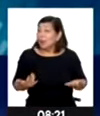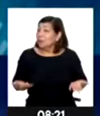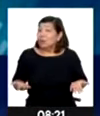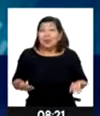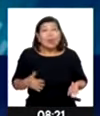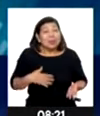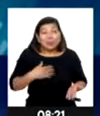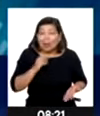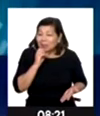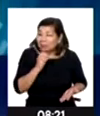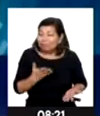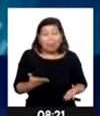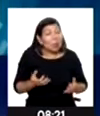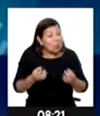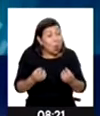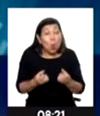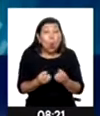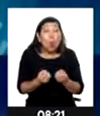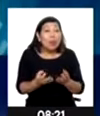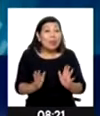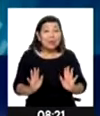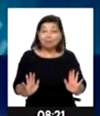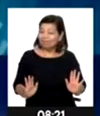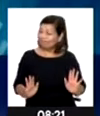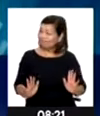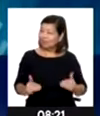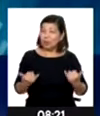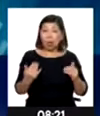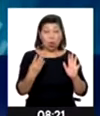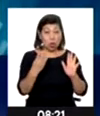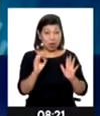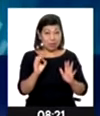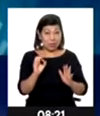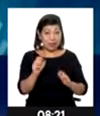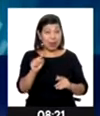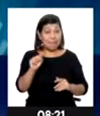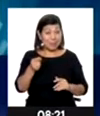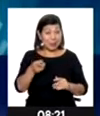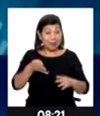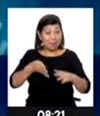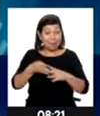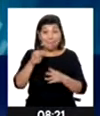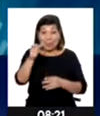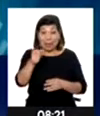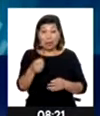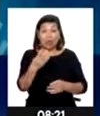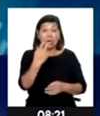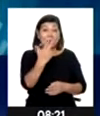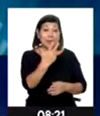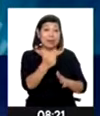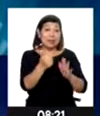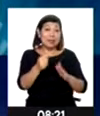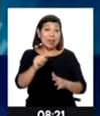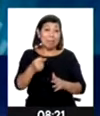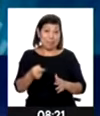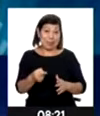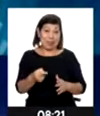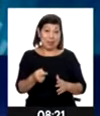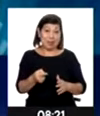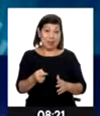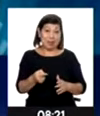no podría darte una cifra, pero tenemos de estos 90.000 privados de libertad, 36.000 que